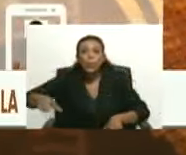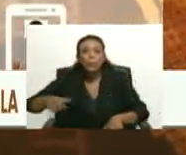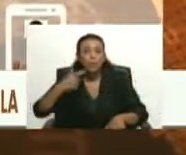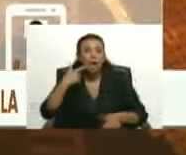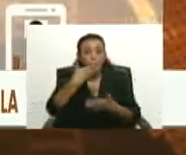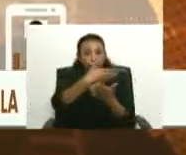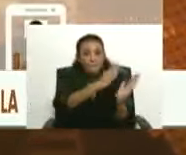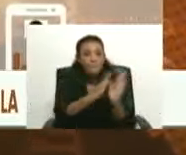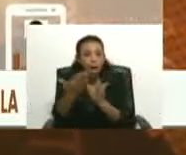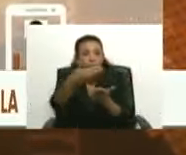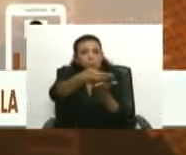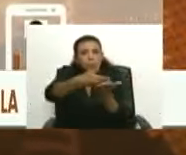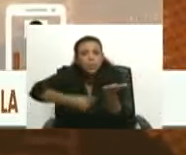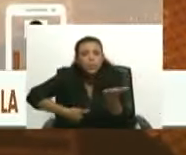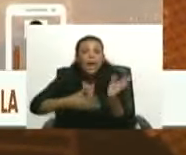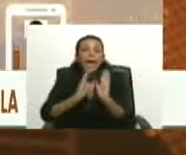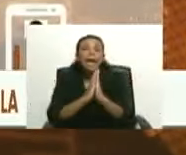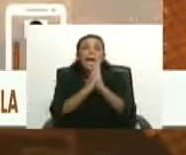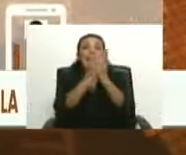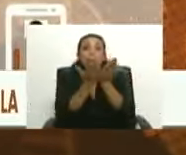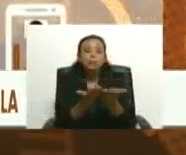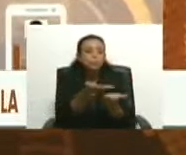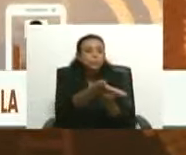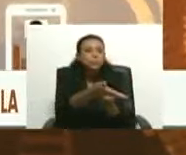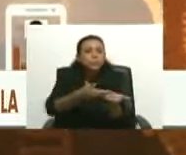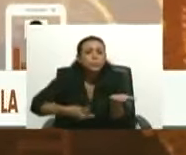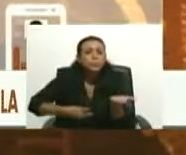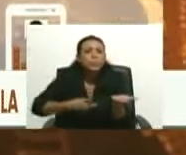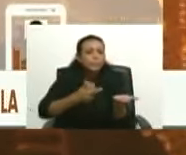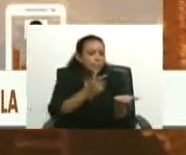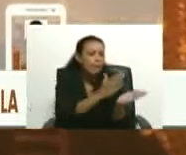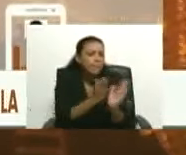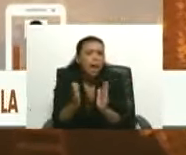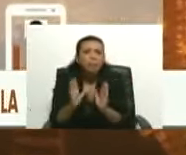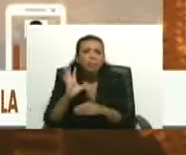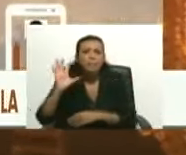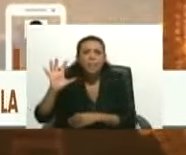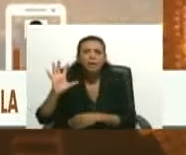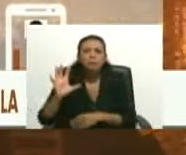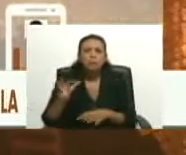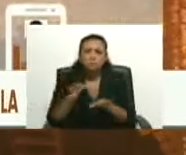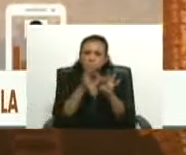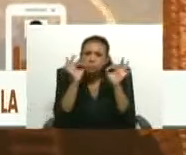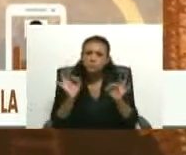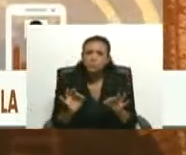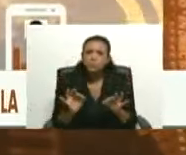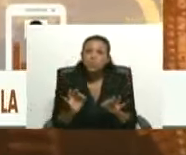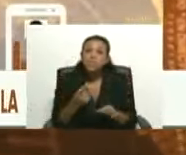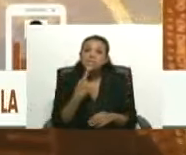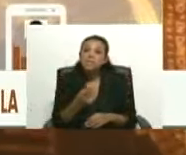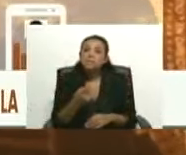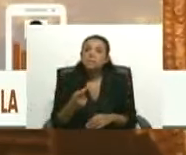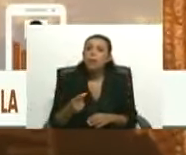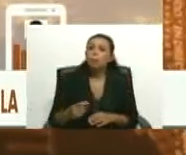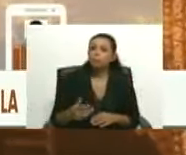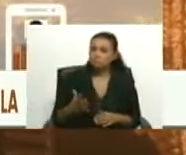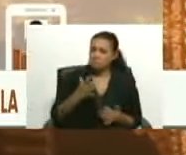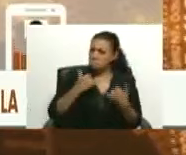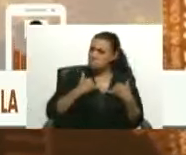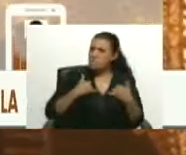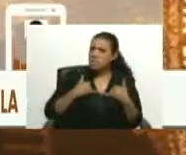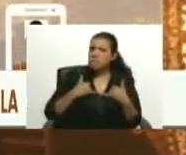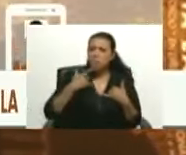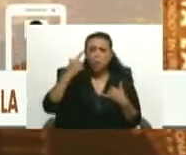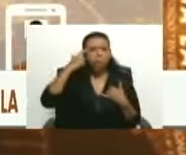tengo el libro del plan de la patria. Y decía el comandante Chávez de puño y letra,